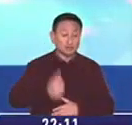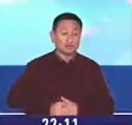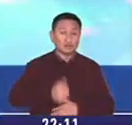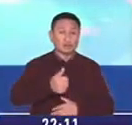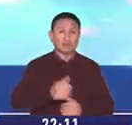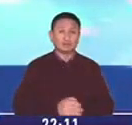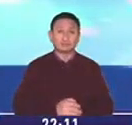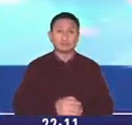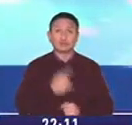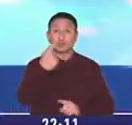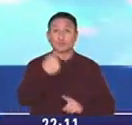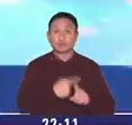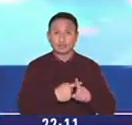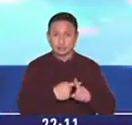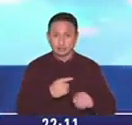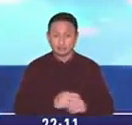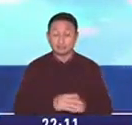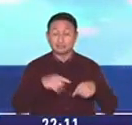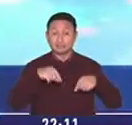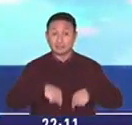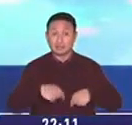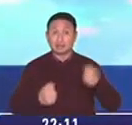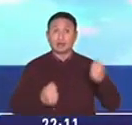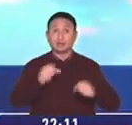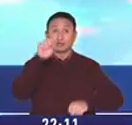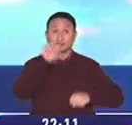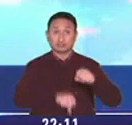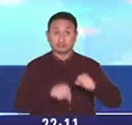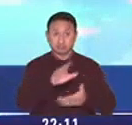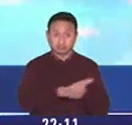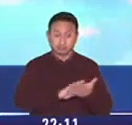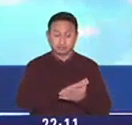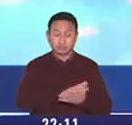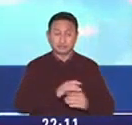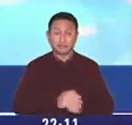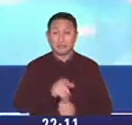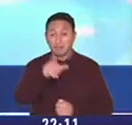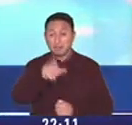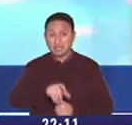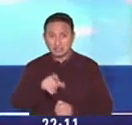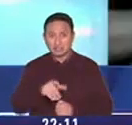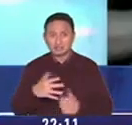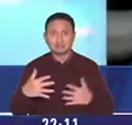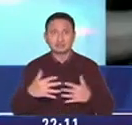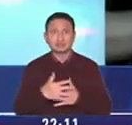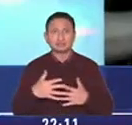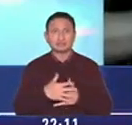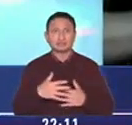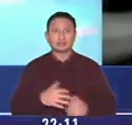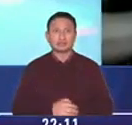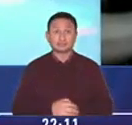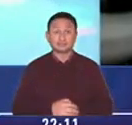en menos de un mes, que han dejado vehículos destruidos y miedo entre los trabajadores.